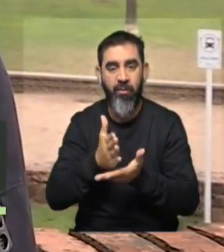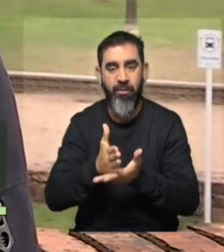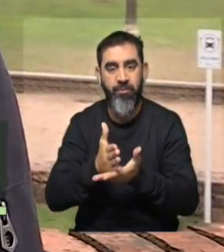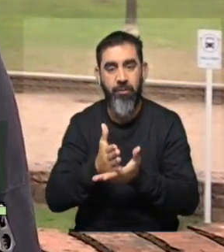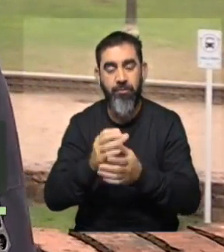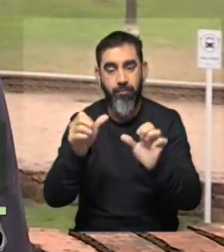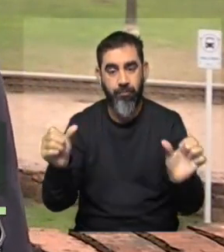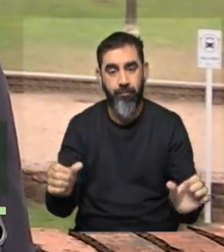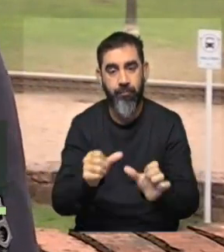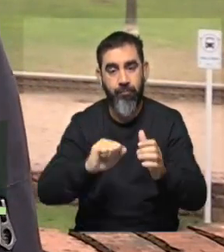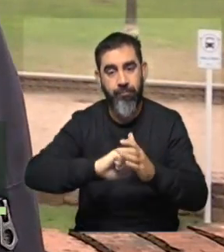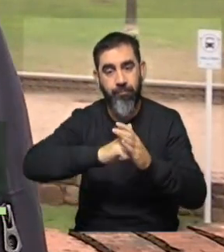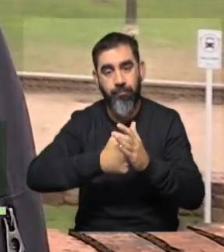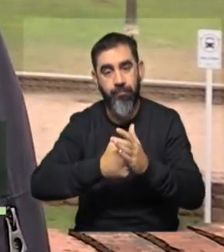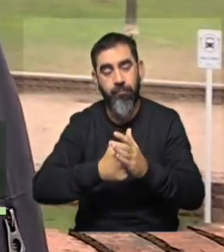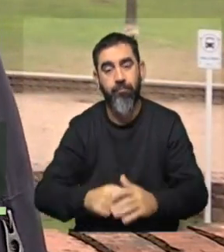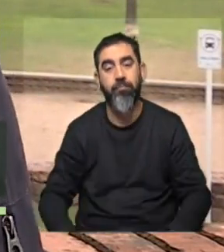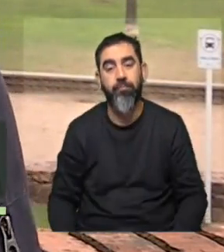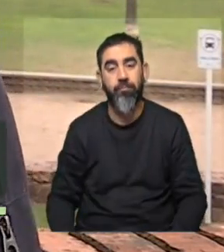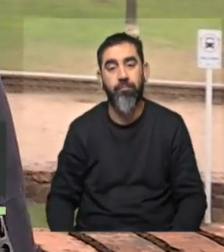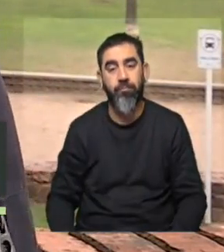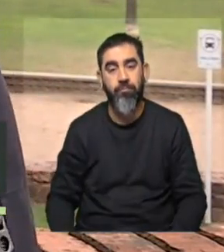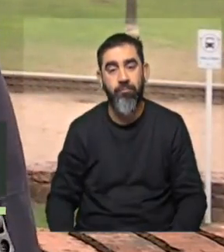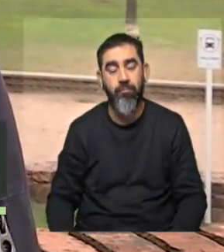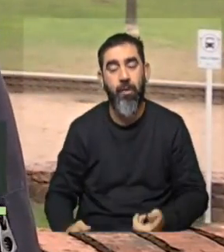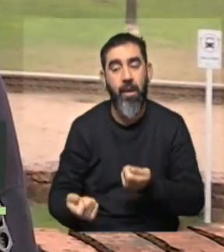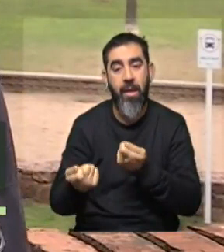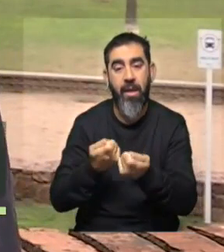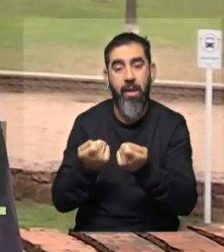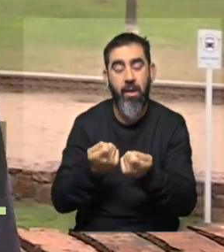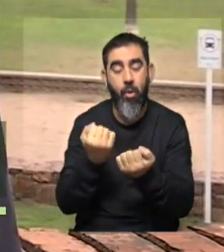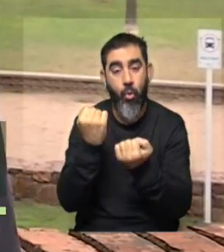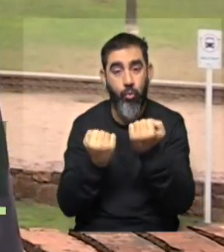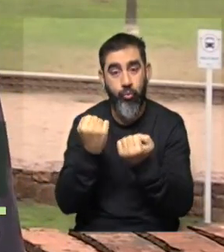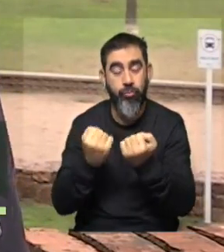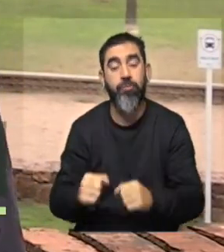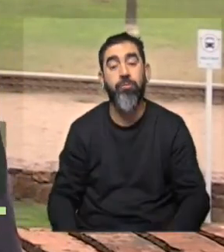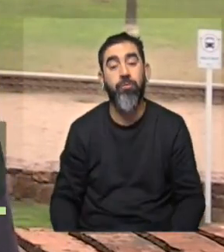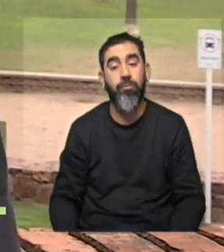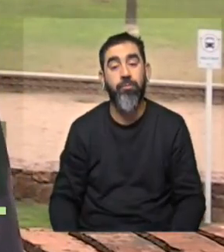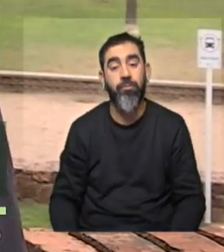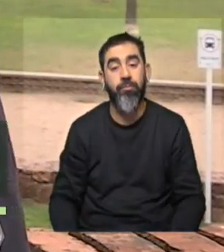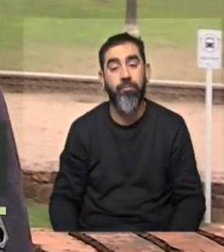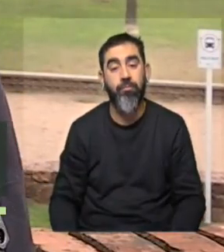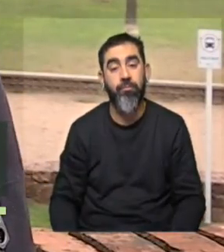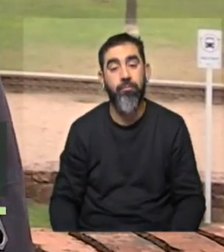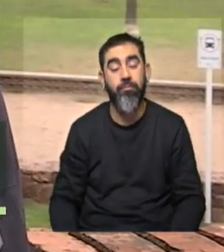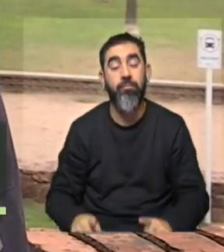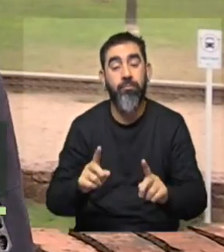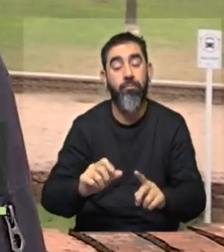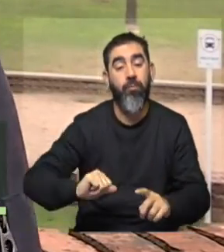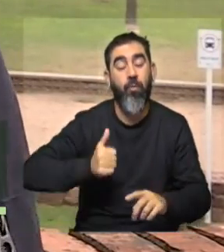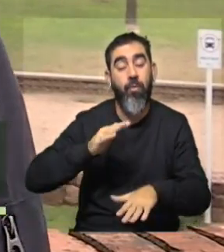la actividad bancaria principalmente los negocios financieros digamos y también bueno en los momentos que